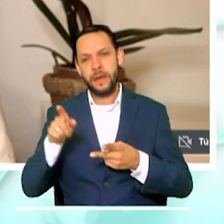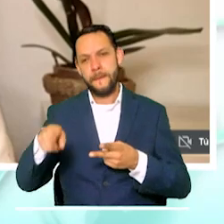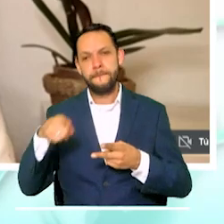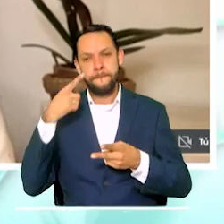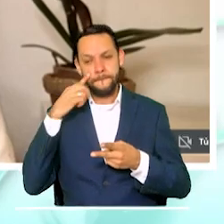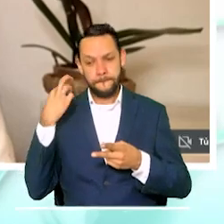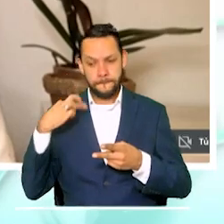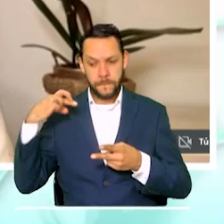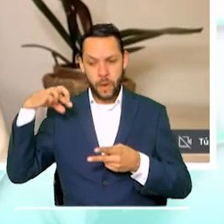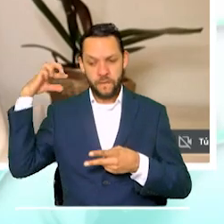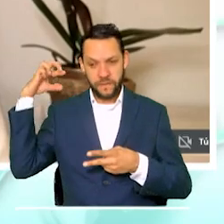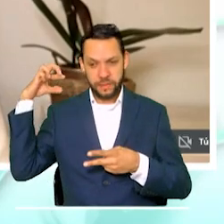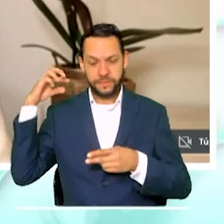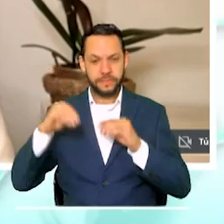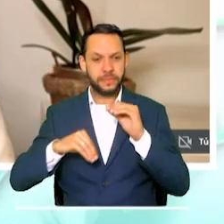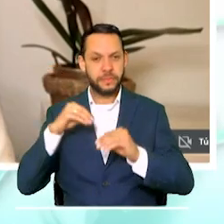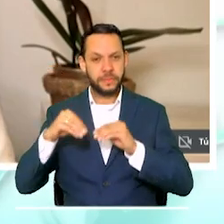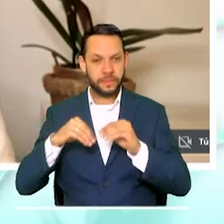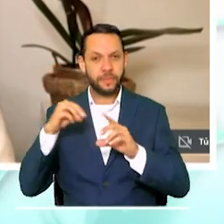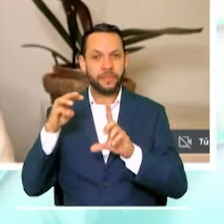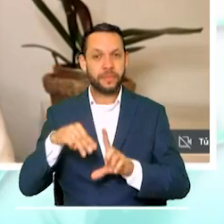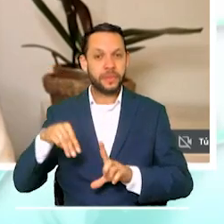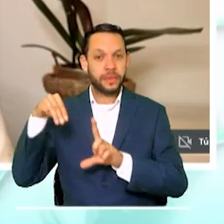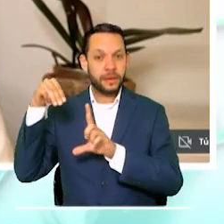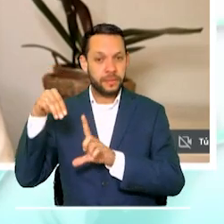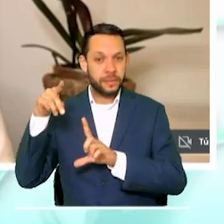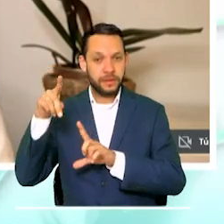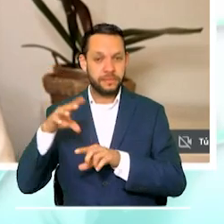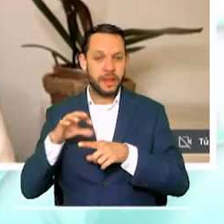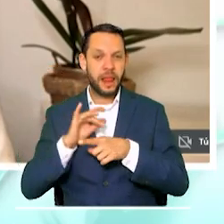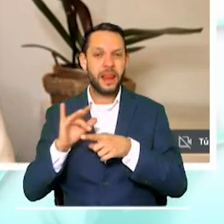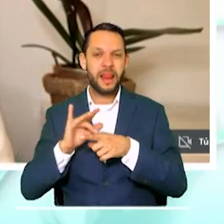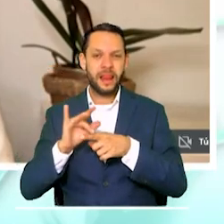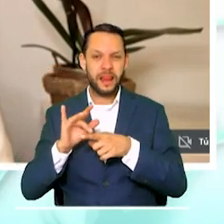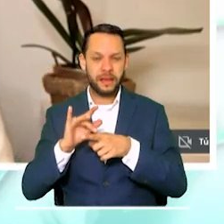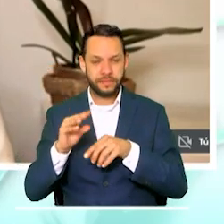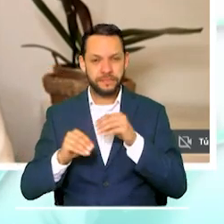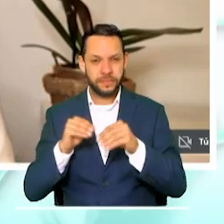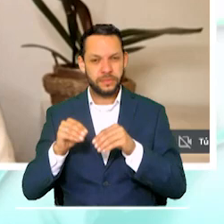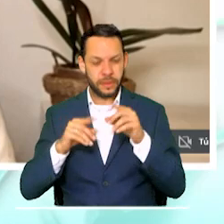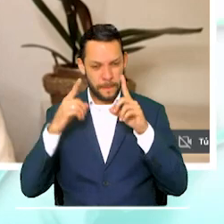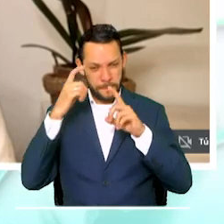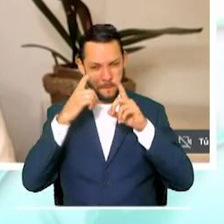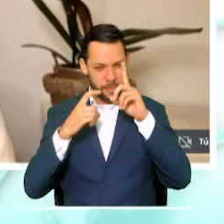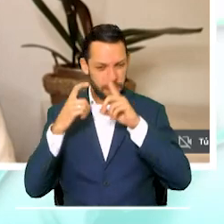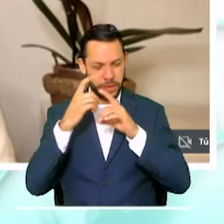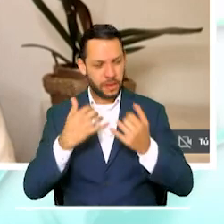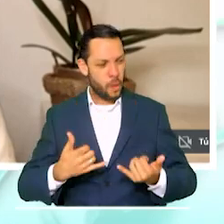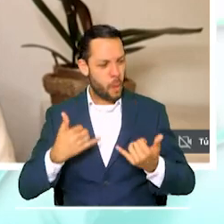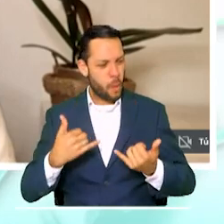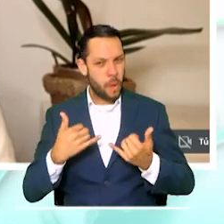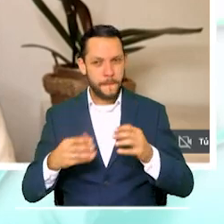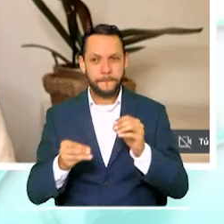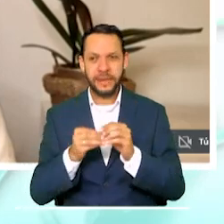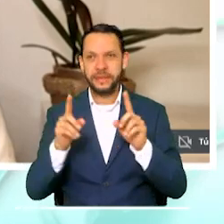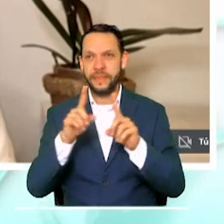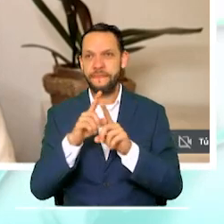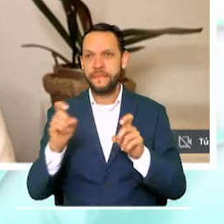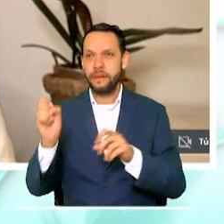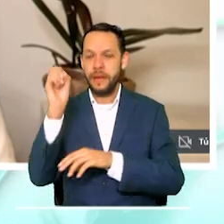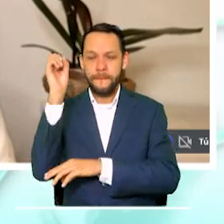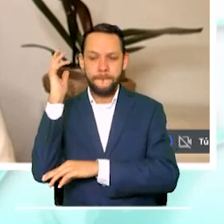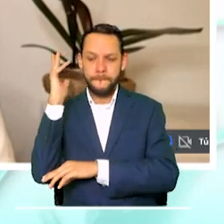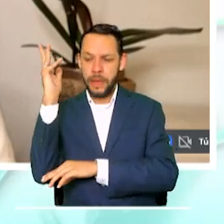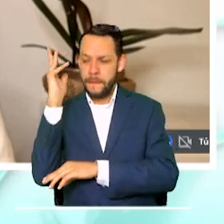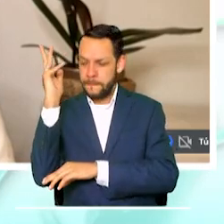profesional. Él es Master in Mindfulness a la Universidad de Zaragoza y trabaja como conferencista y facilitador de